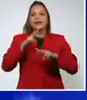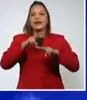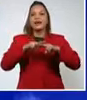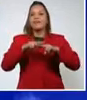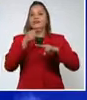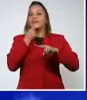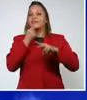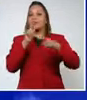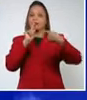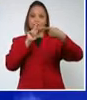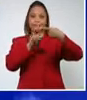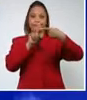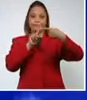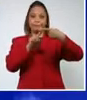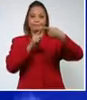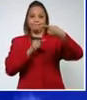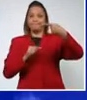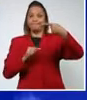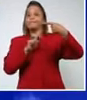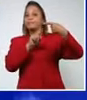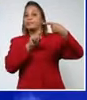lugar, con una tasa de